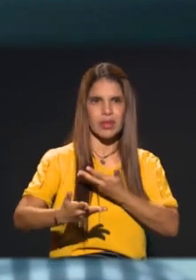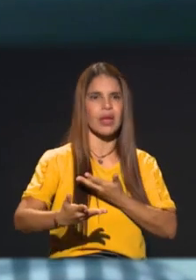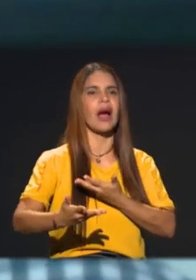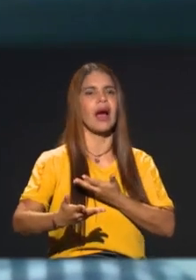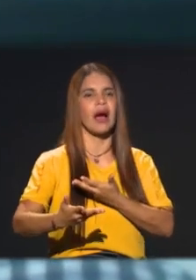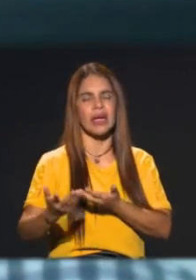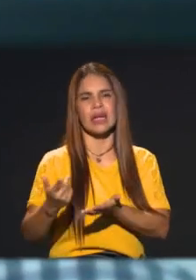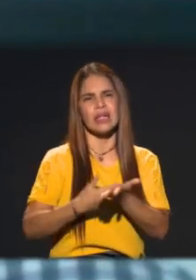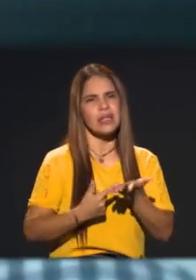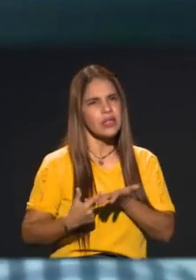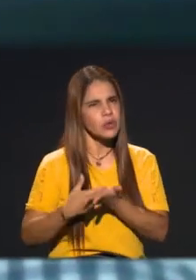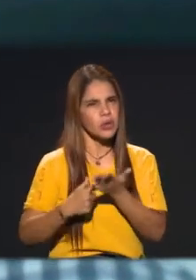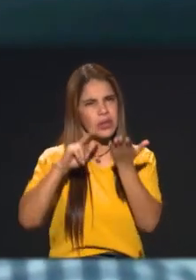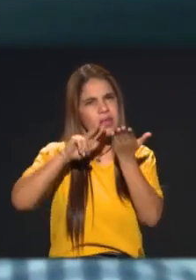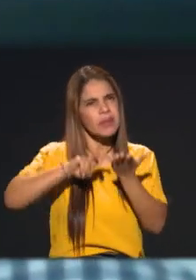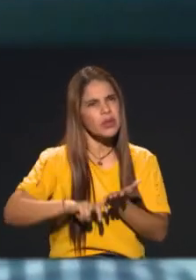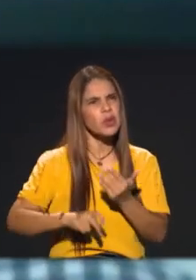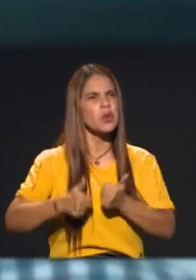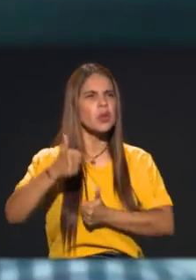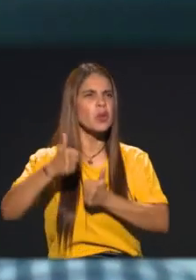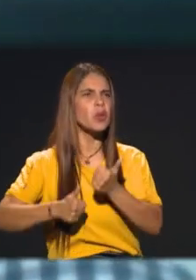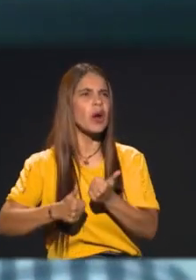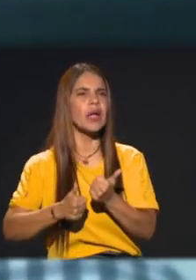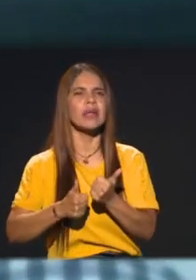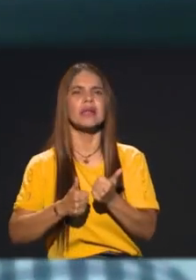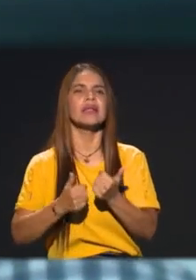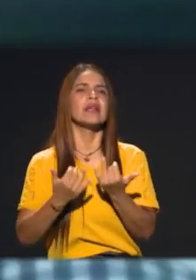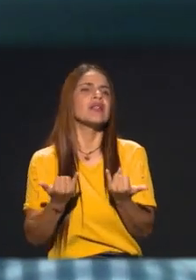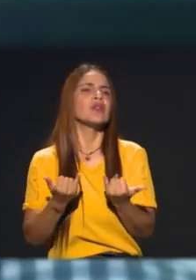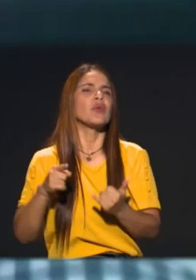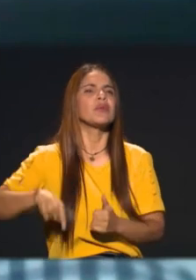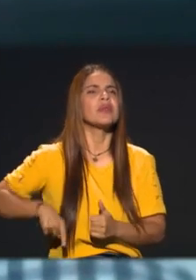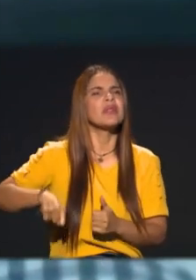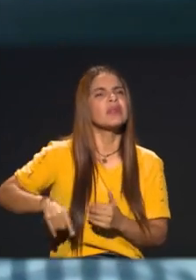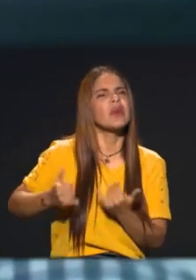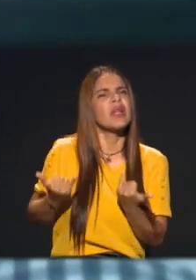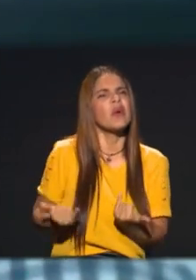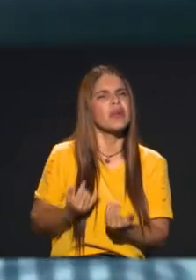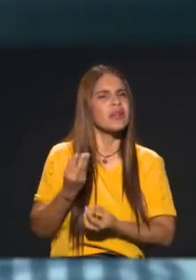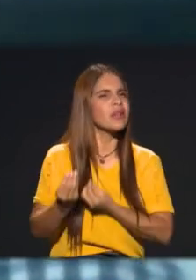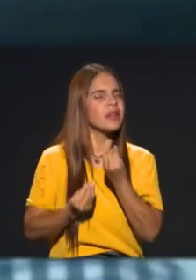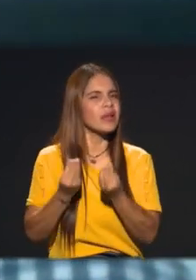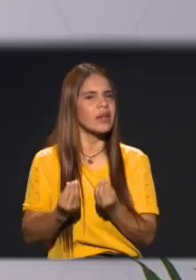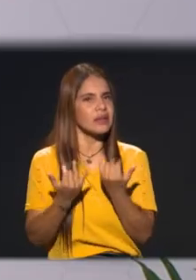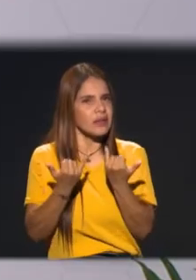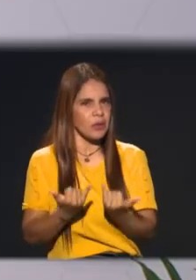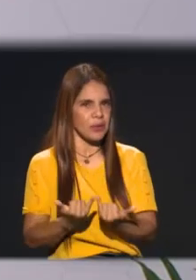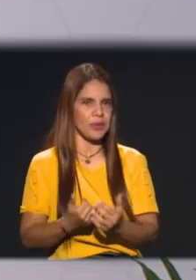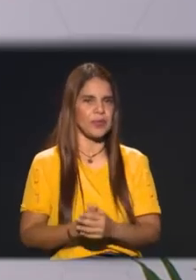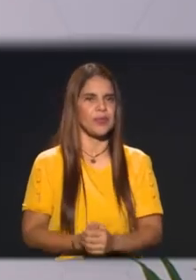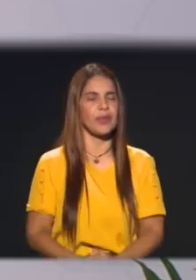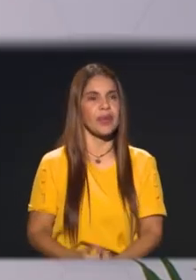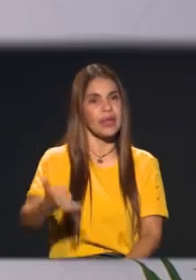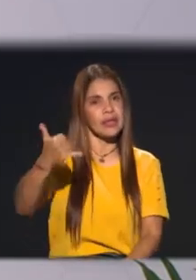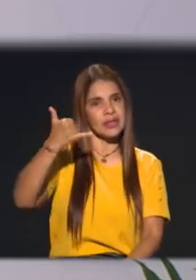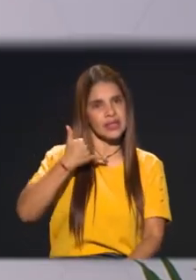entremos a discusiones, inclusive a investigar cuál es el papel de la escuela hoy. Así es. Bueno, les cuento que tenemos otra llamada. Se trata